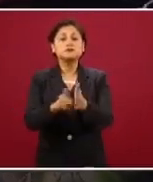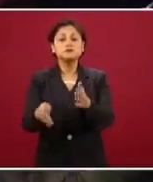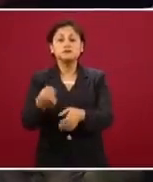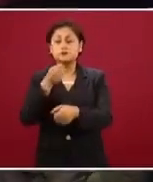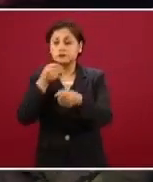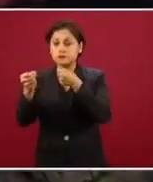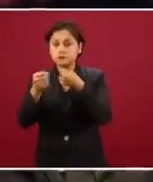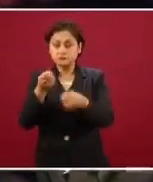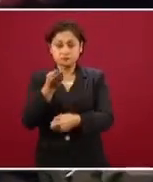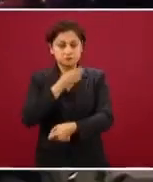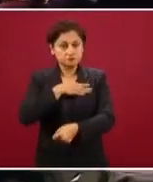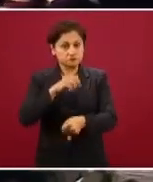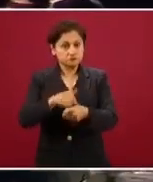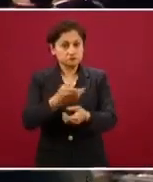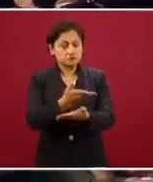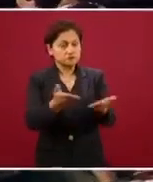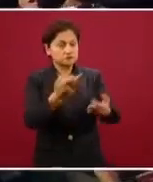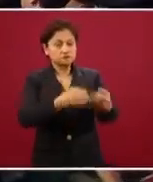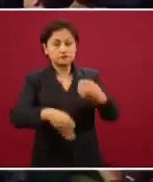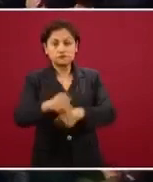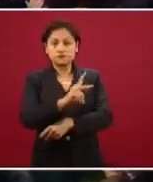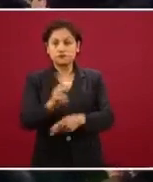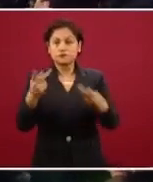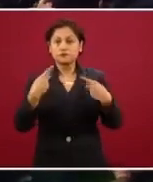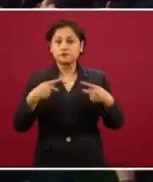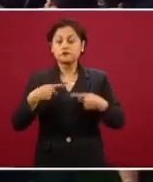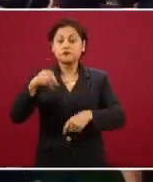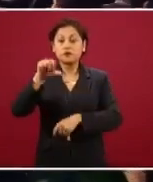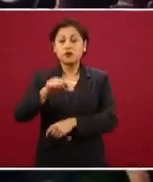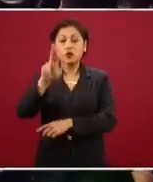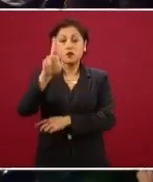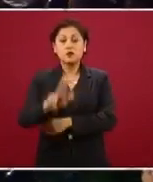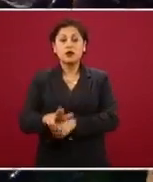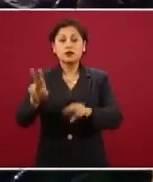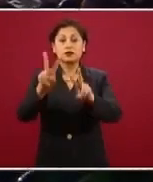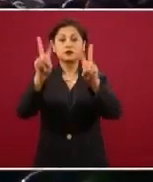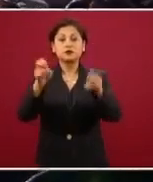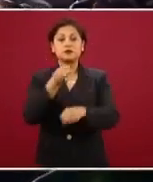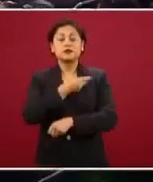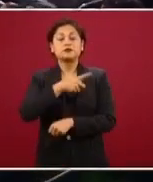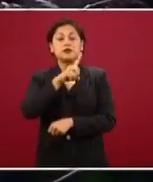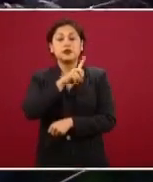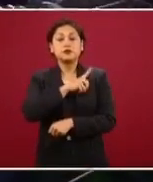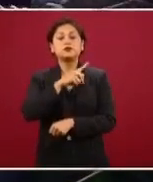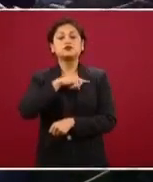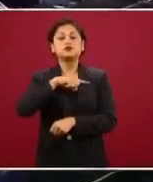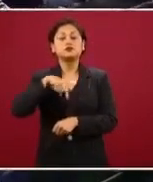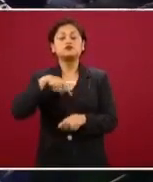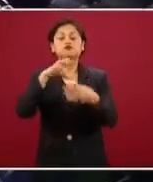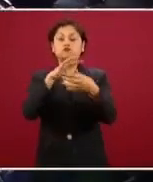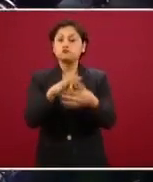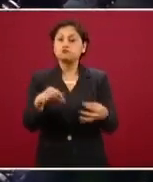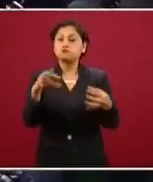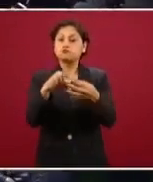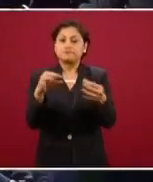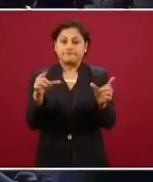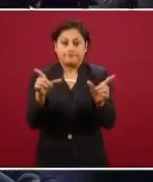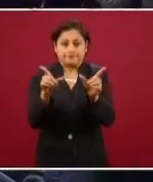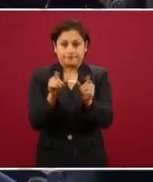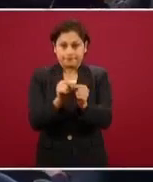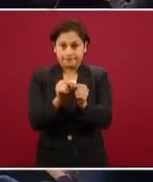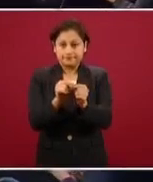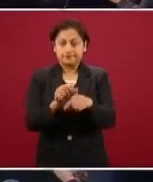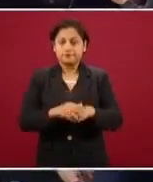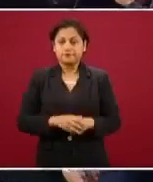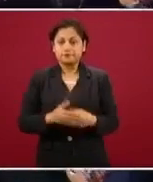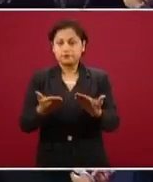ciudadanía. Hoy es martes del Pulso de la Salud. Hoy vamos a dar información breve, si